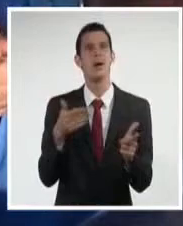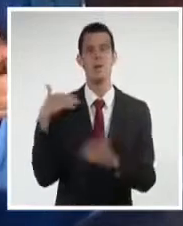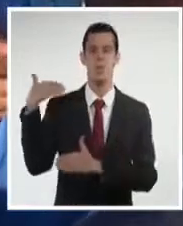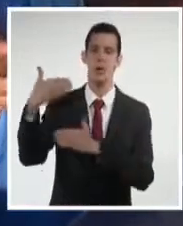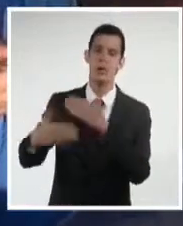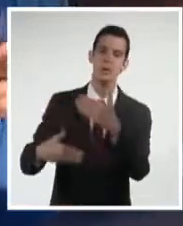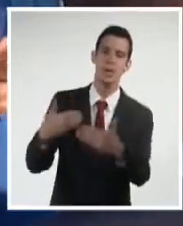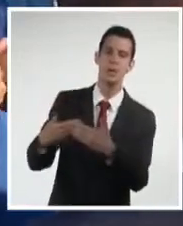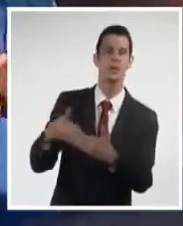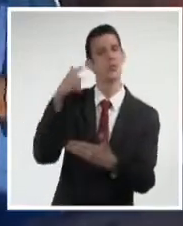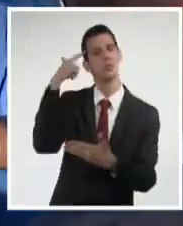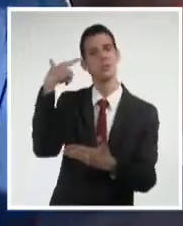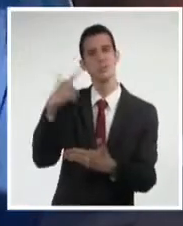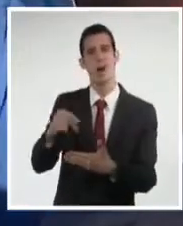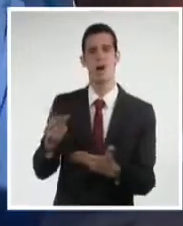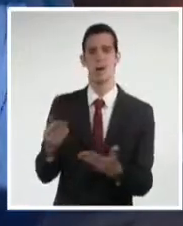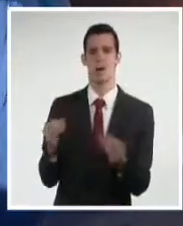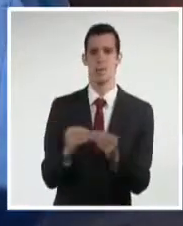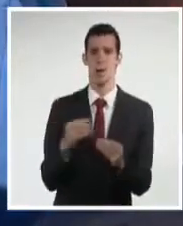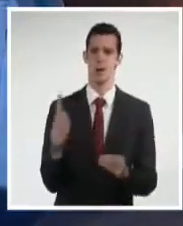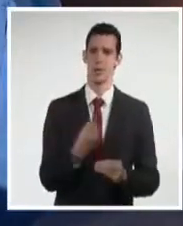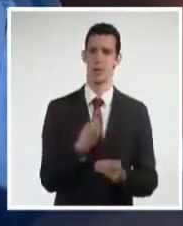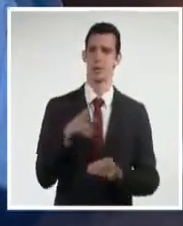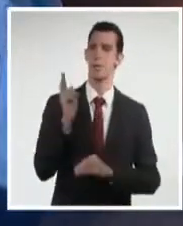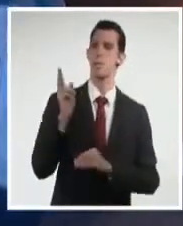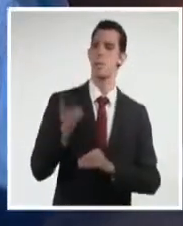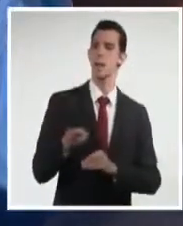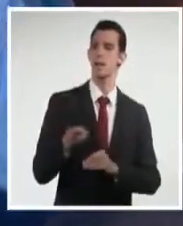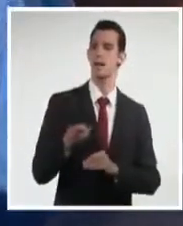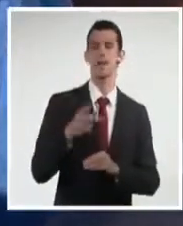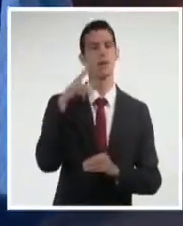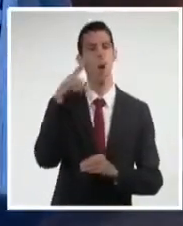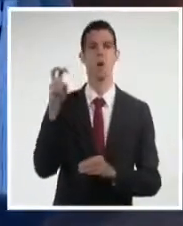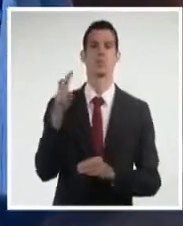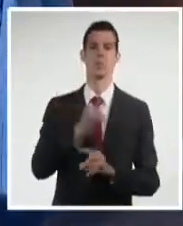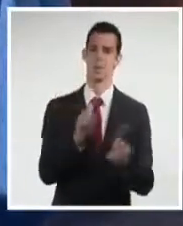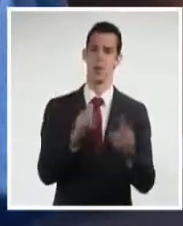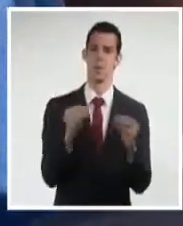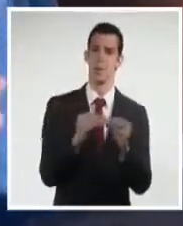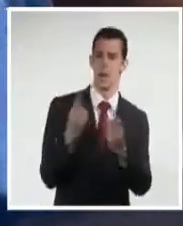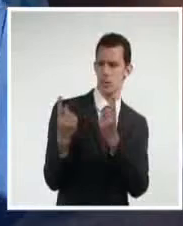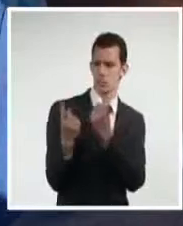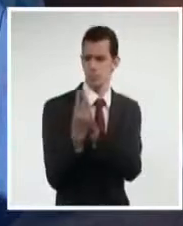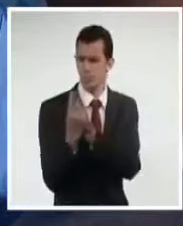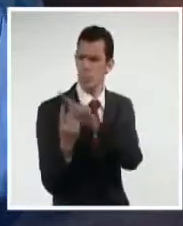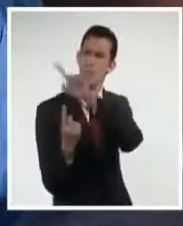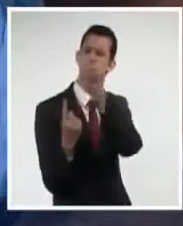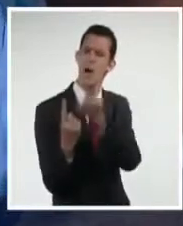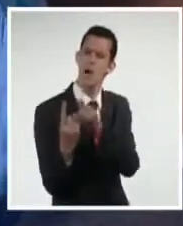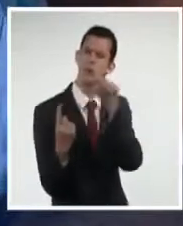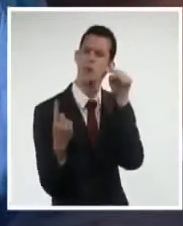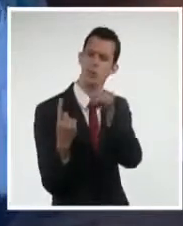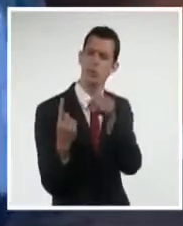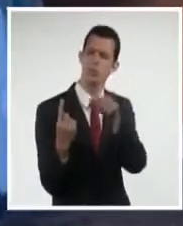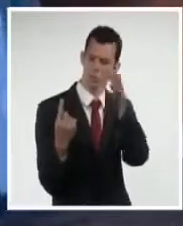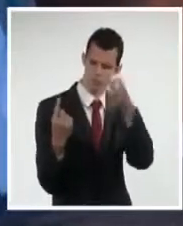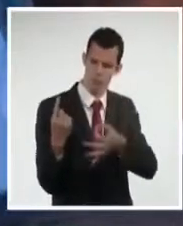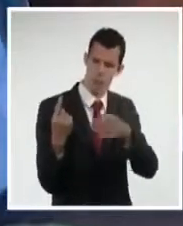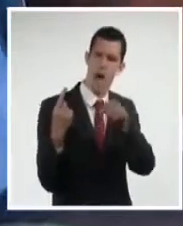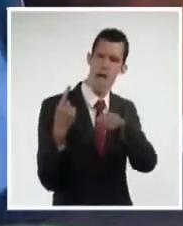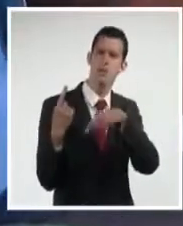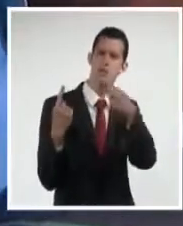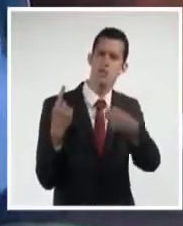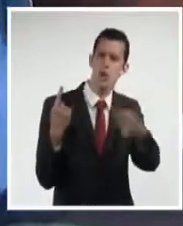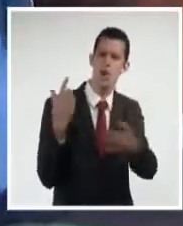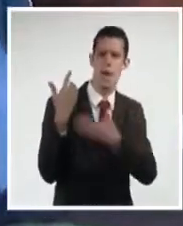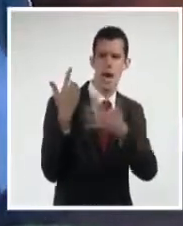sentido. Entonces el enfoque no puede ser ese, el enfoque es cómo yo hago la empresa o la entidad más eficiente con la fuerza de trabajo que lleva realmente y